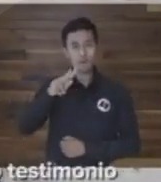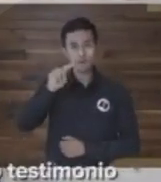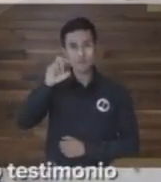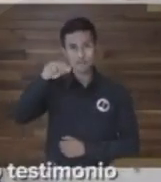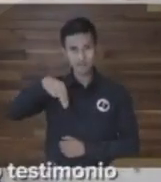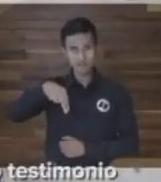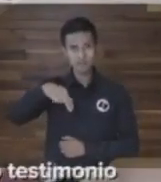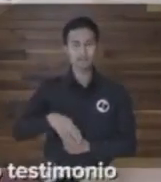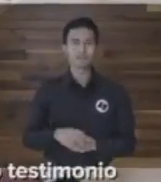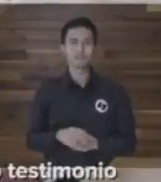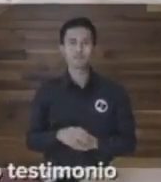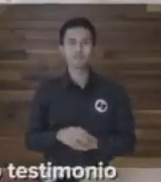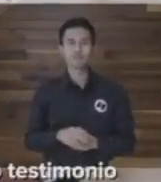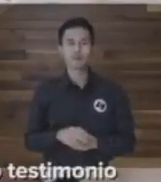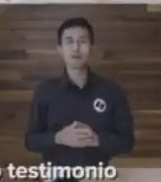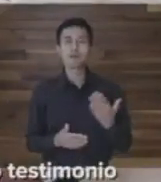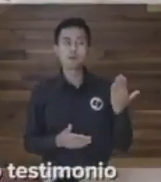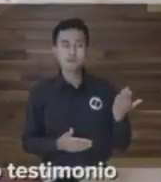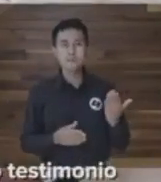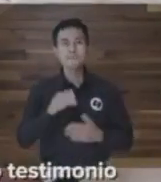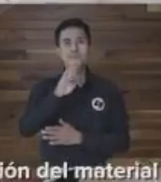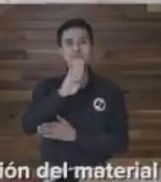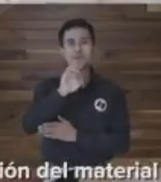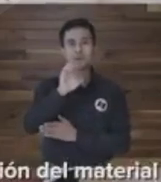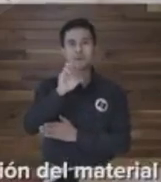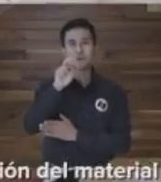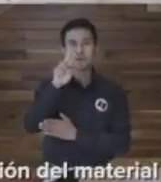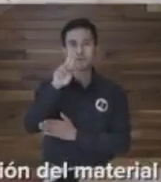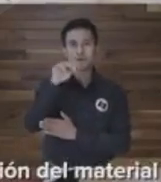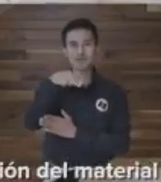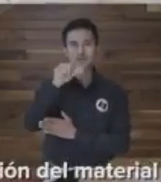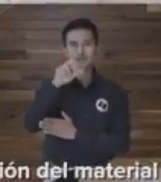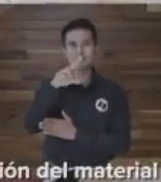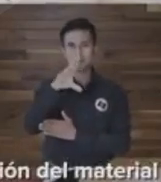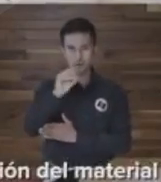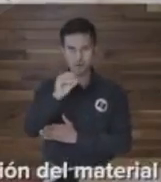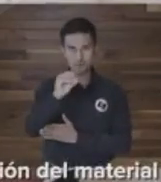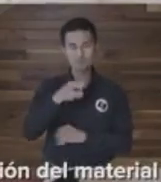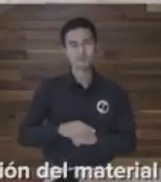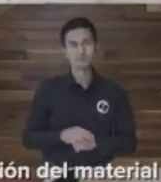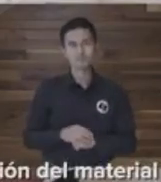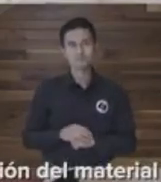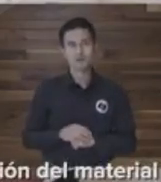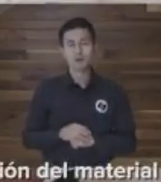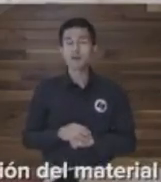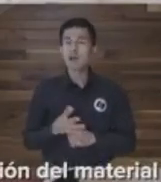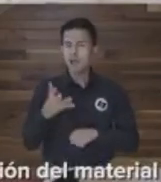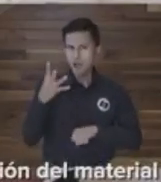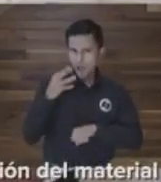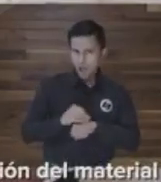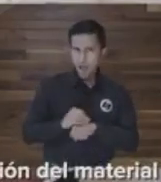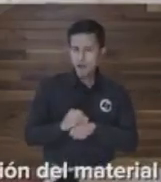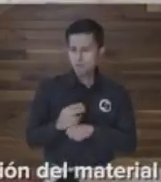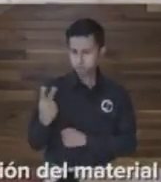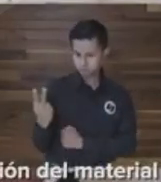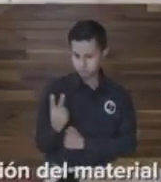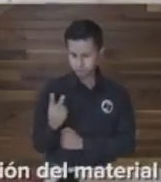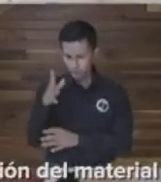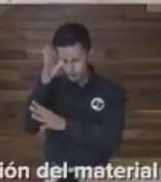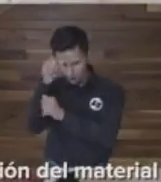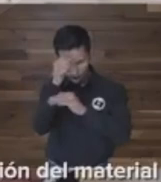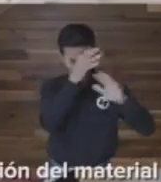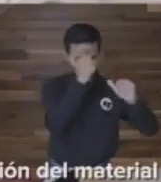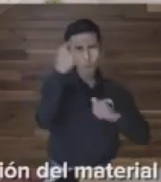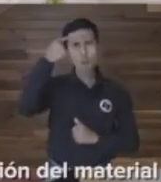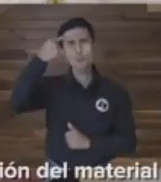Cano y Bernardo Rodríguez, quienes están dando testimonio. Pero además, acordamos con ellos garantizar el abasto y distribución del material